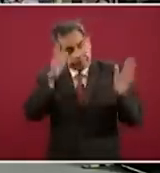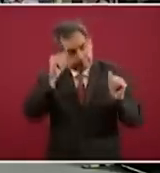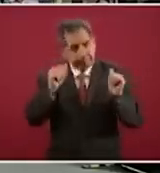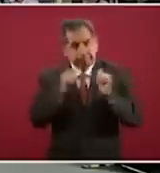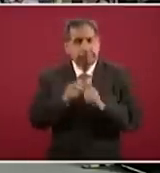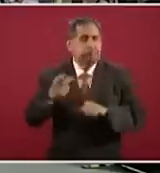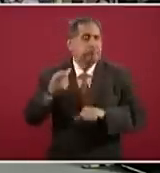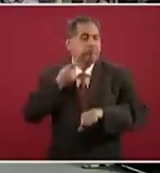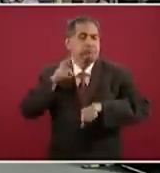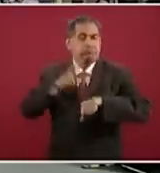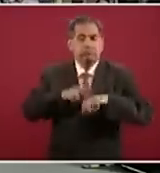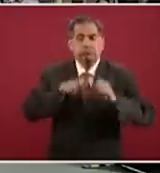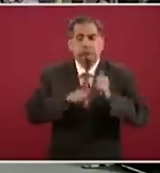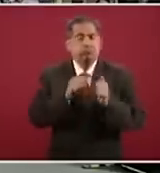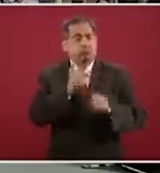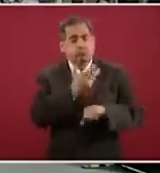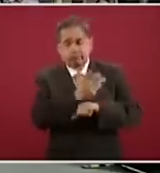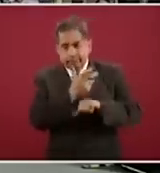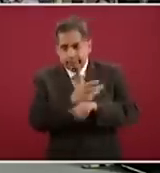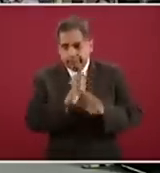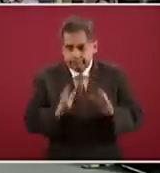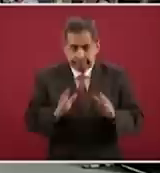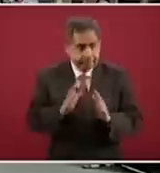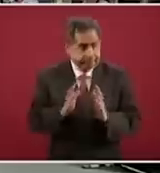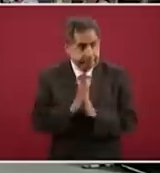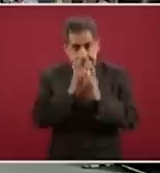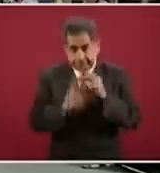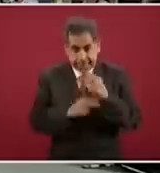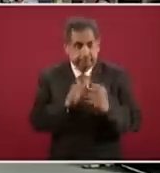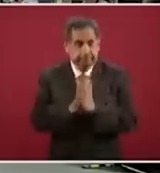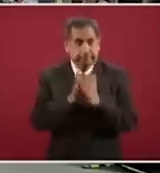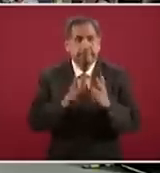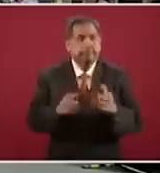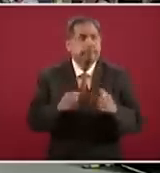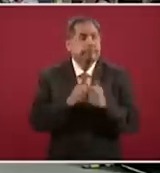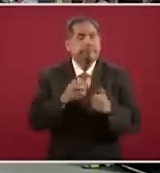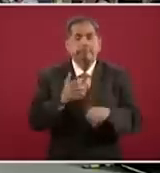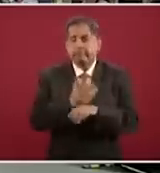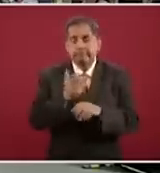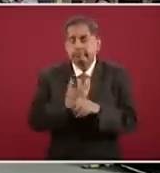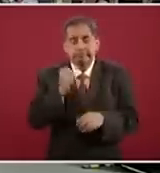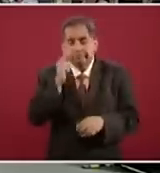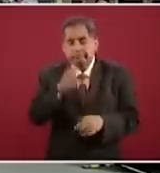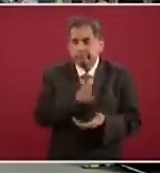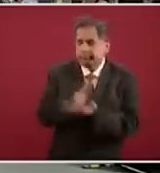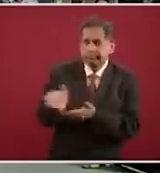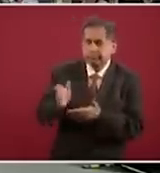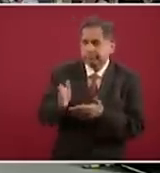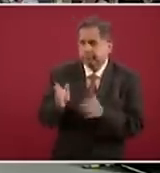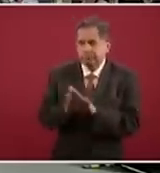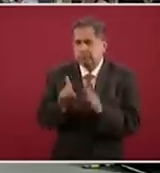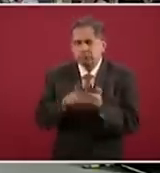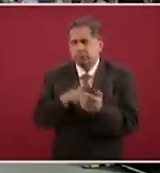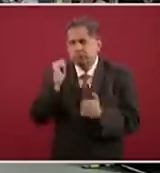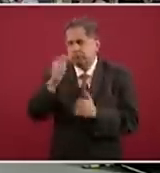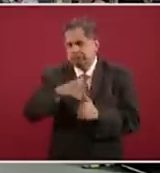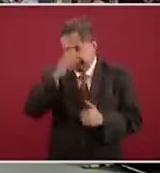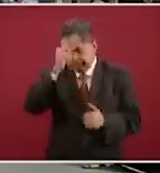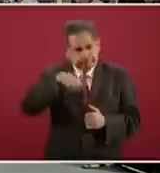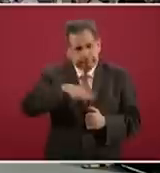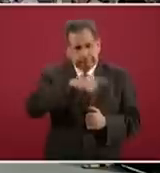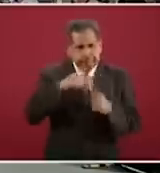procurador estadounidense, si van a participar más las agencias de Estados Unidos en las investigaciones o si se llegó a algún